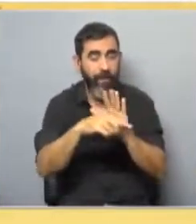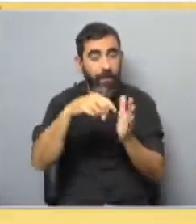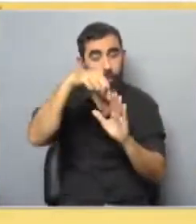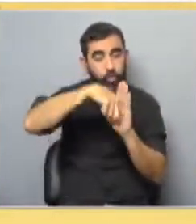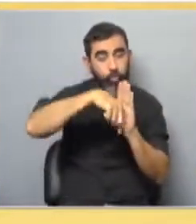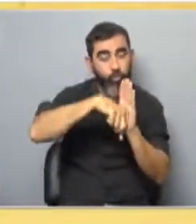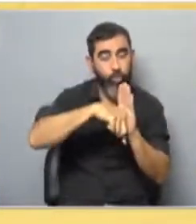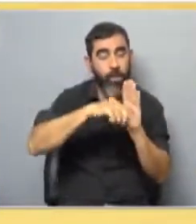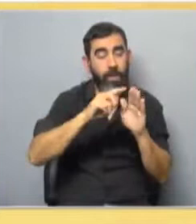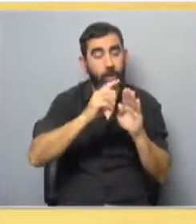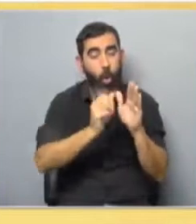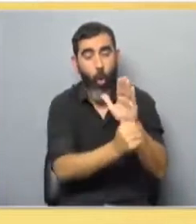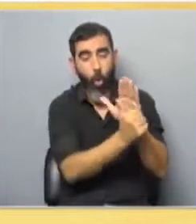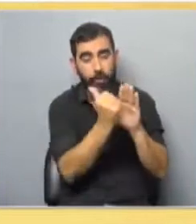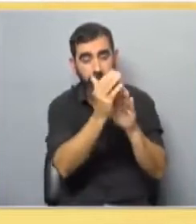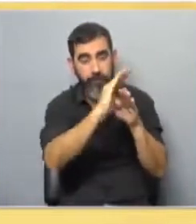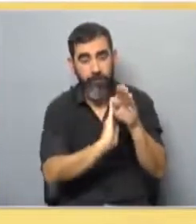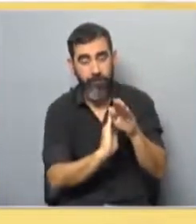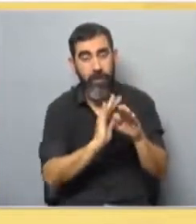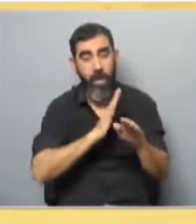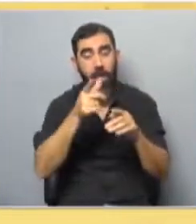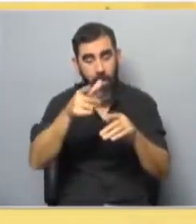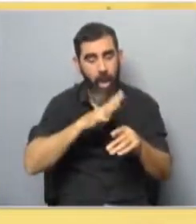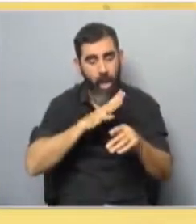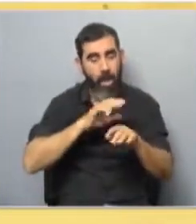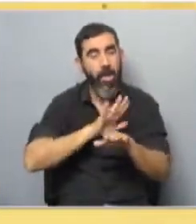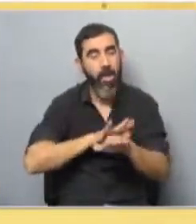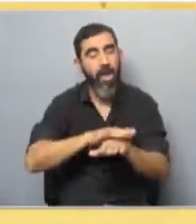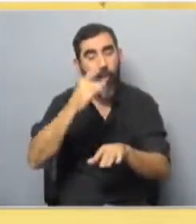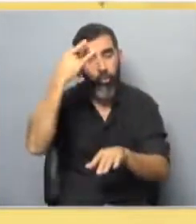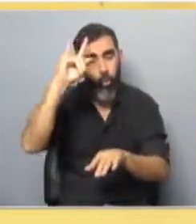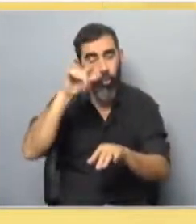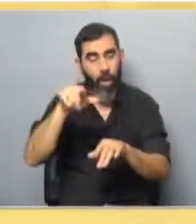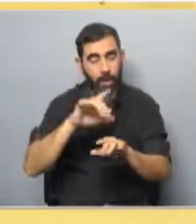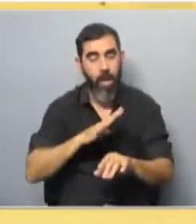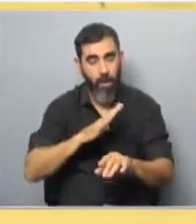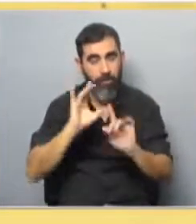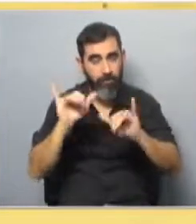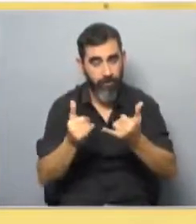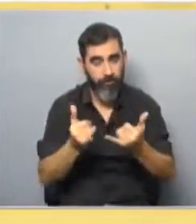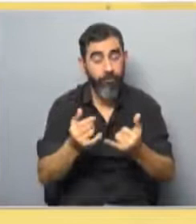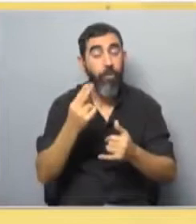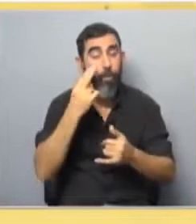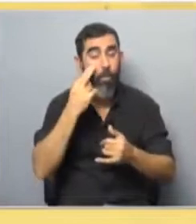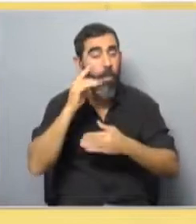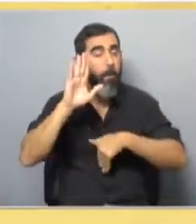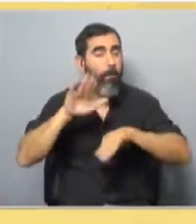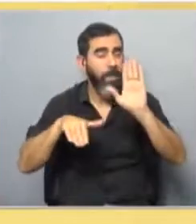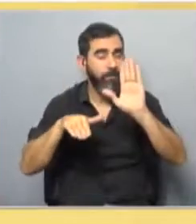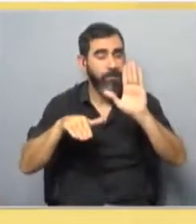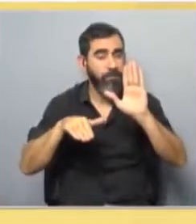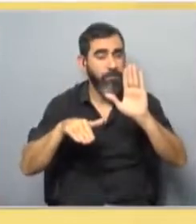del país y en el litoral, donde hay detección de rana toro en sistemas naturales. Lo que afecta es principalmente a